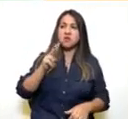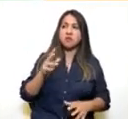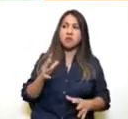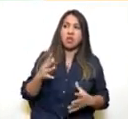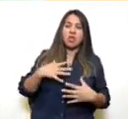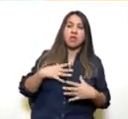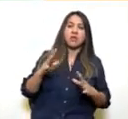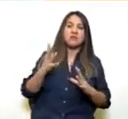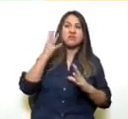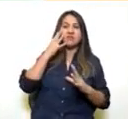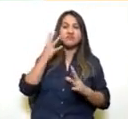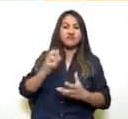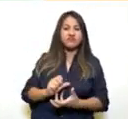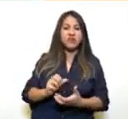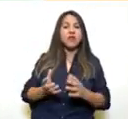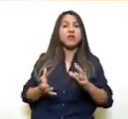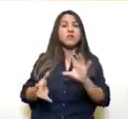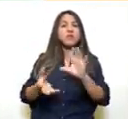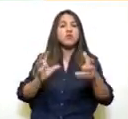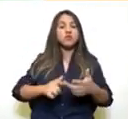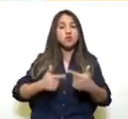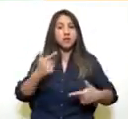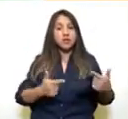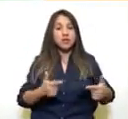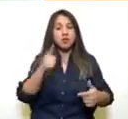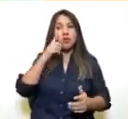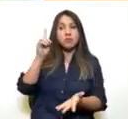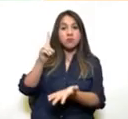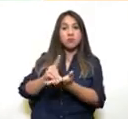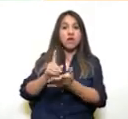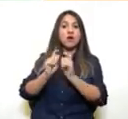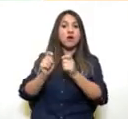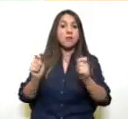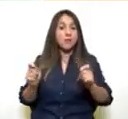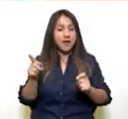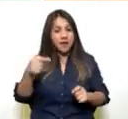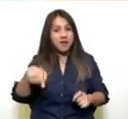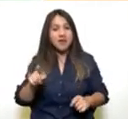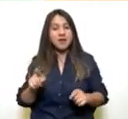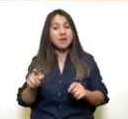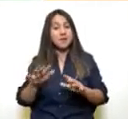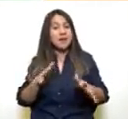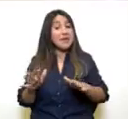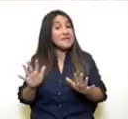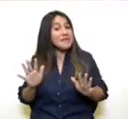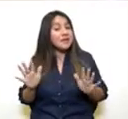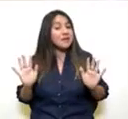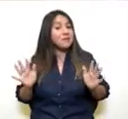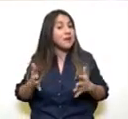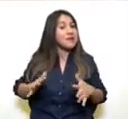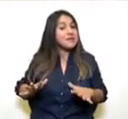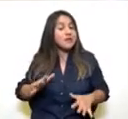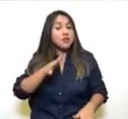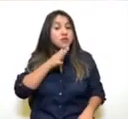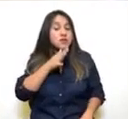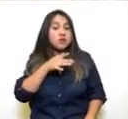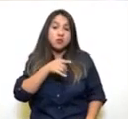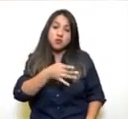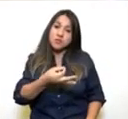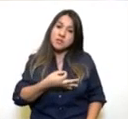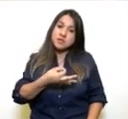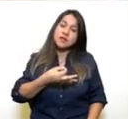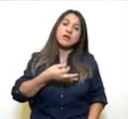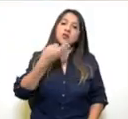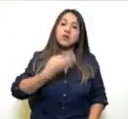pasó con el mundo político de digamos con ese diputado con esa campaña que al parecer al parecer pues estoy diciendo lo son